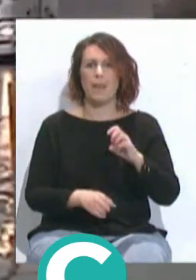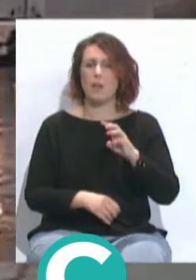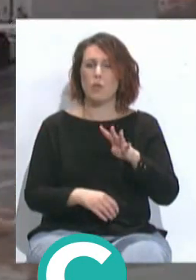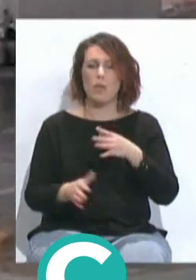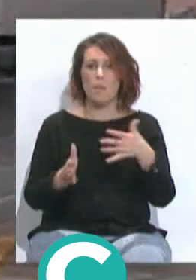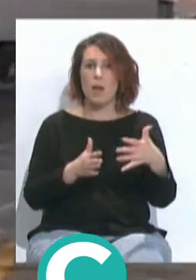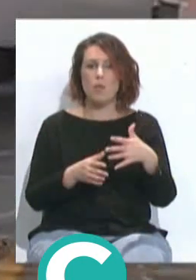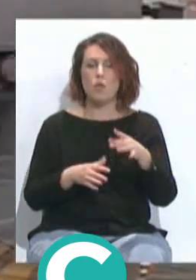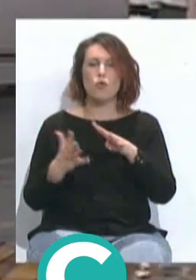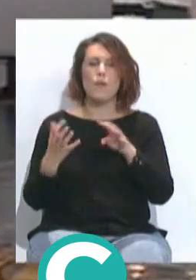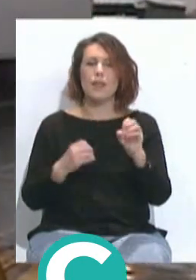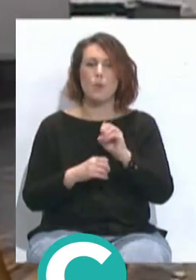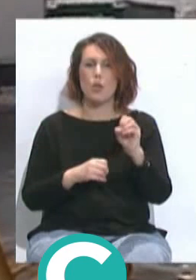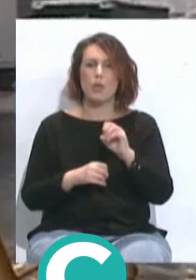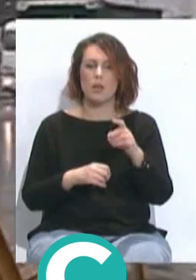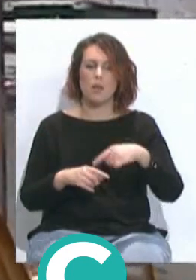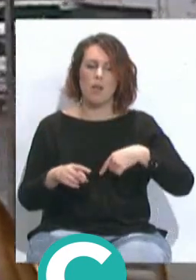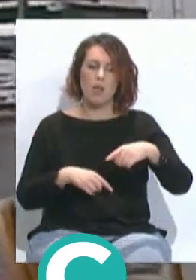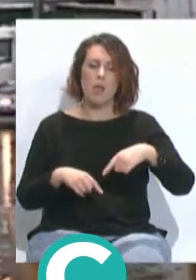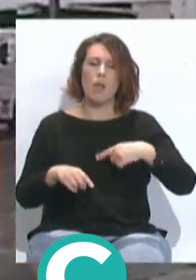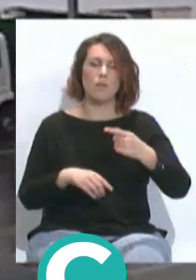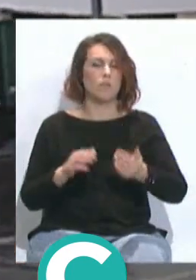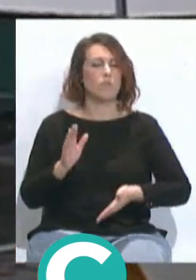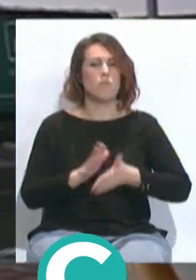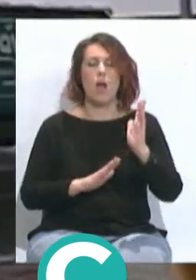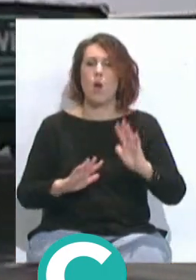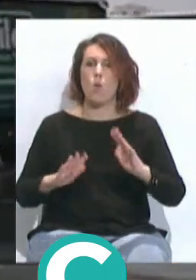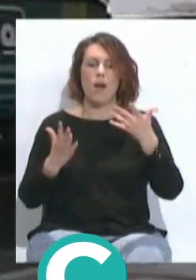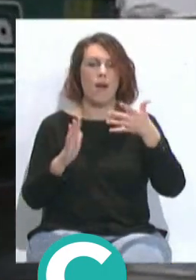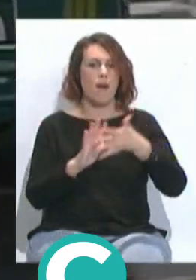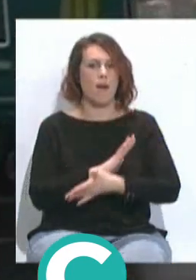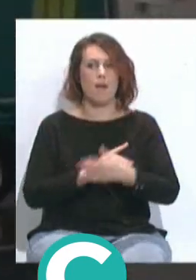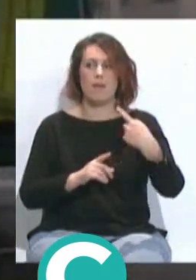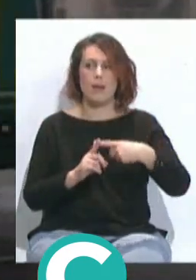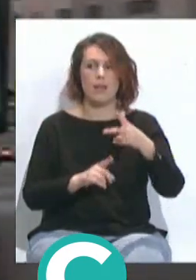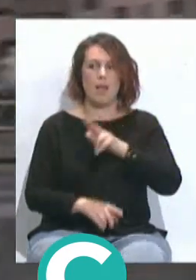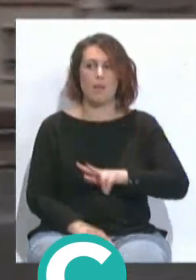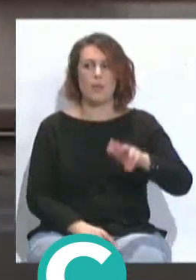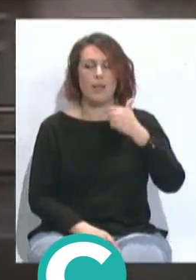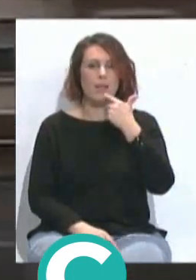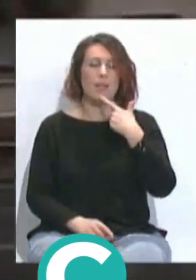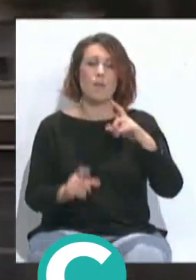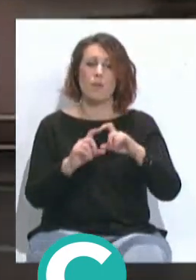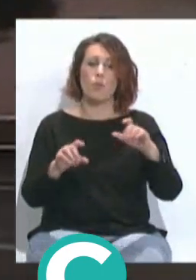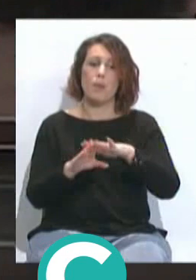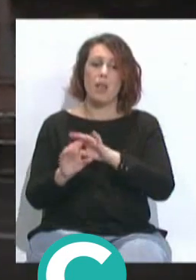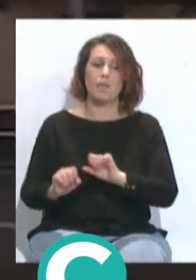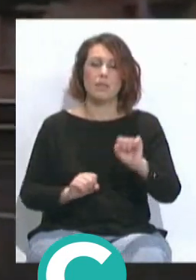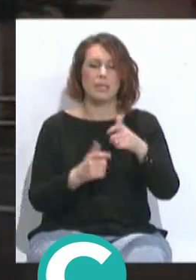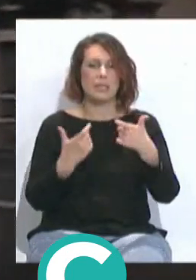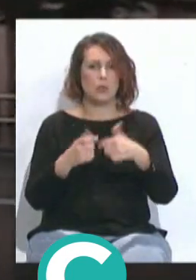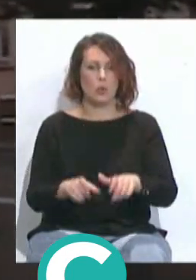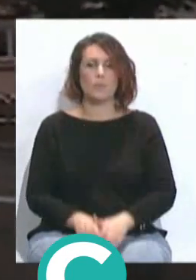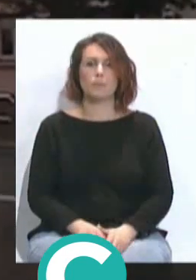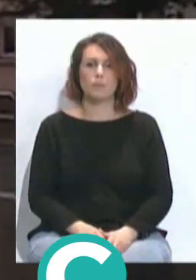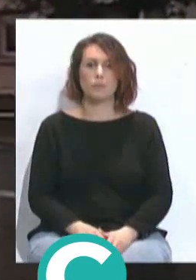el 90% de los transportistas secundarán una huelga indefinida a nivel nacional según la plataforma para la defensa del sector